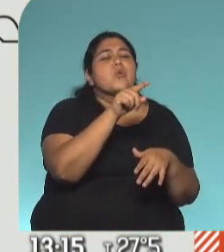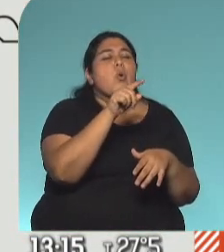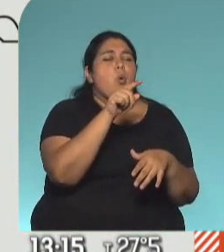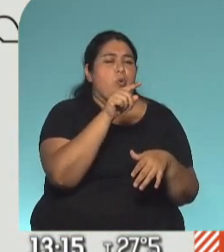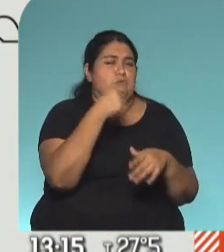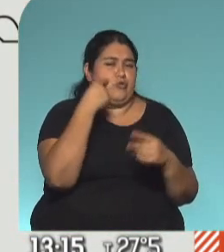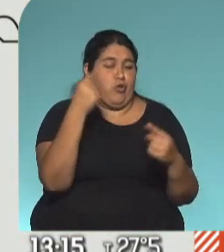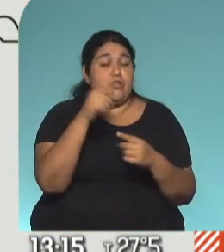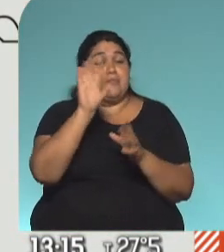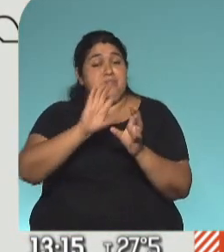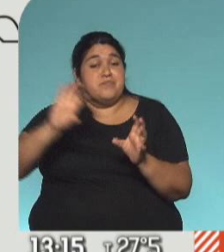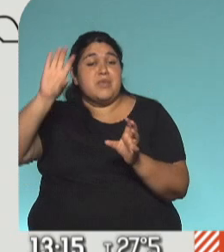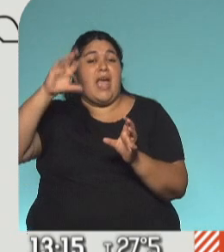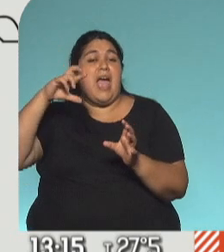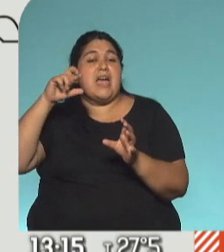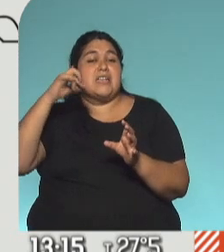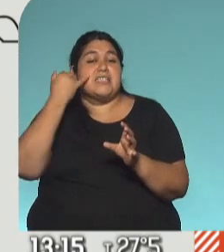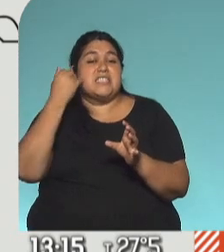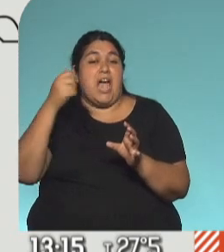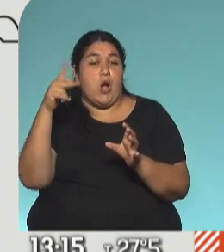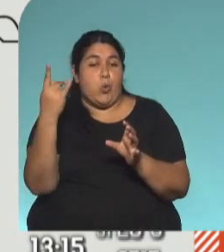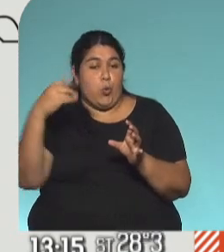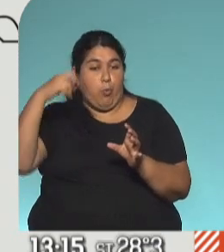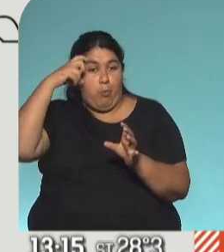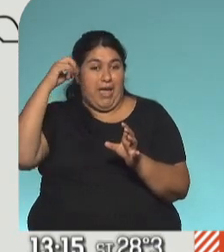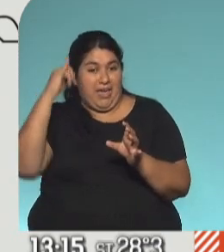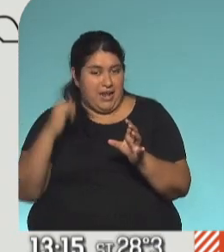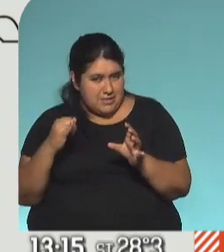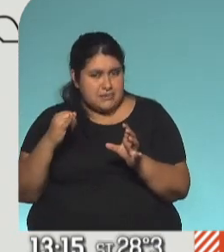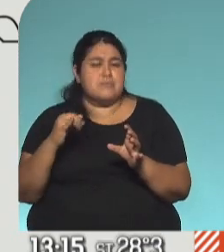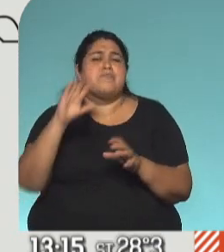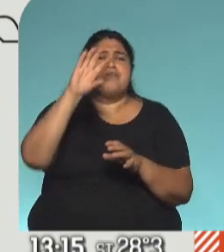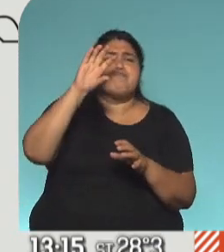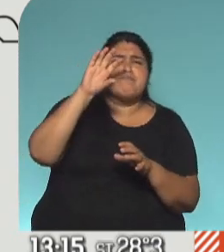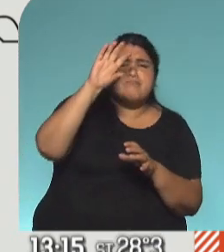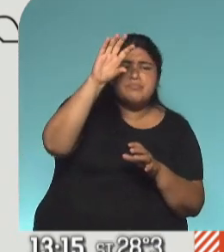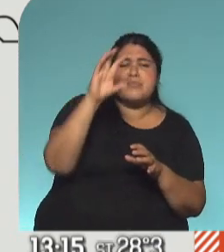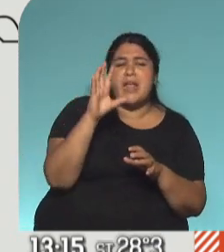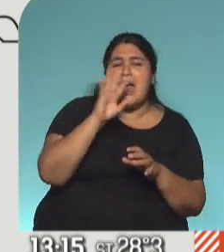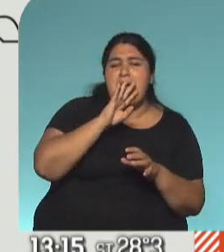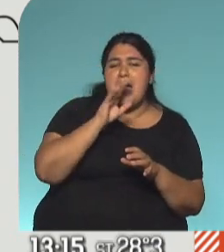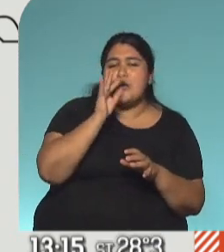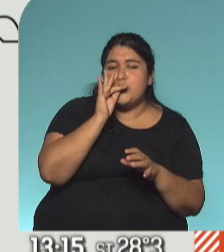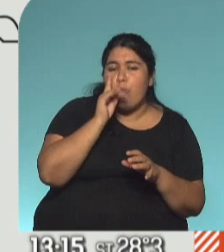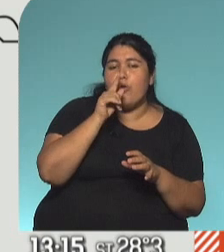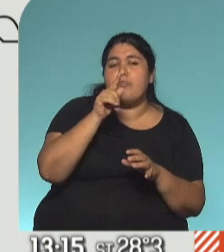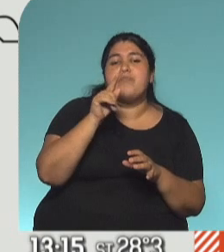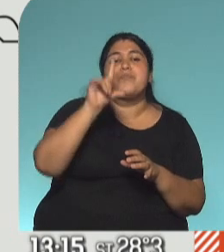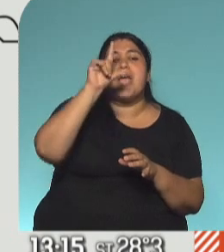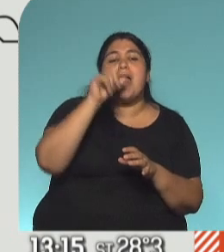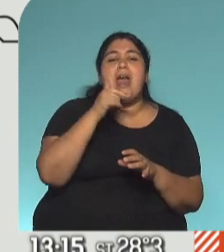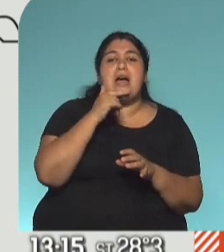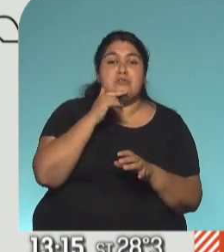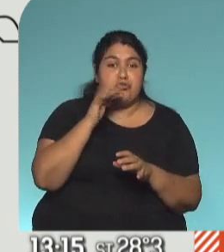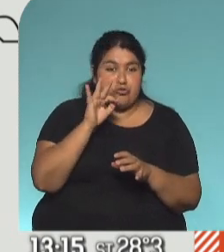En violeta vemos a Yacu Pérez. Después vemos también la región del centro, donde está Quito y Pichincha, donde Guillermo